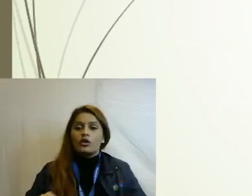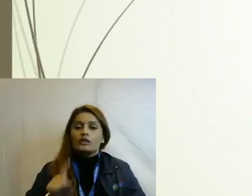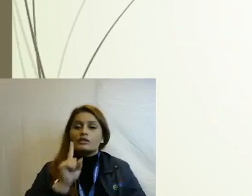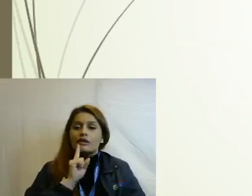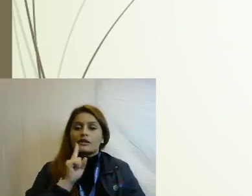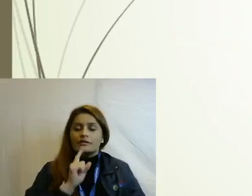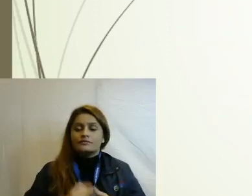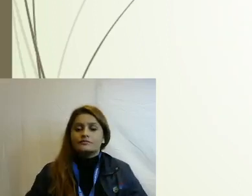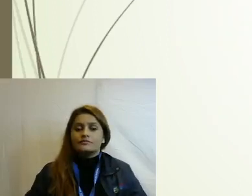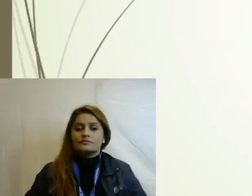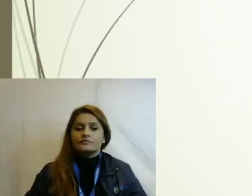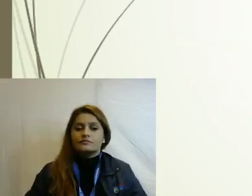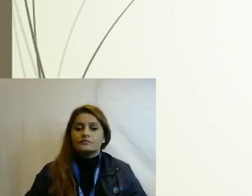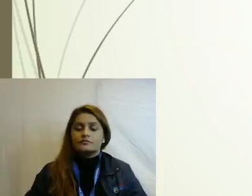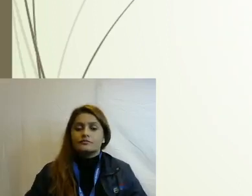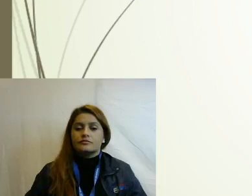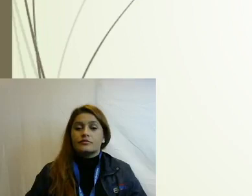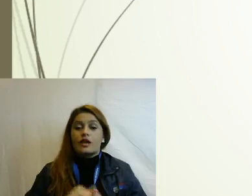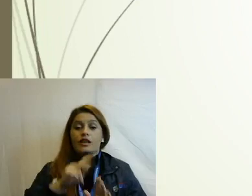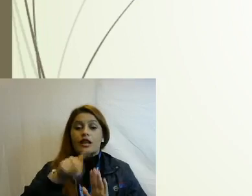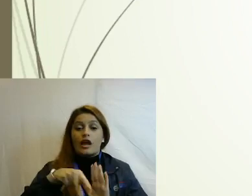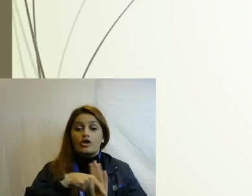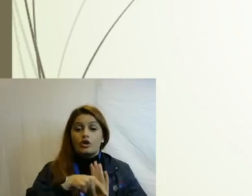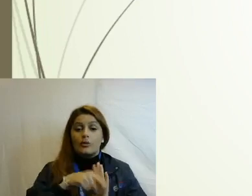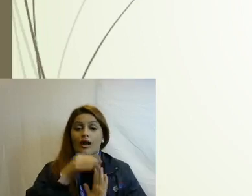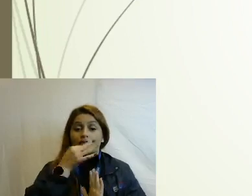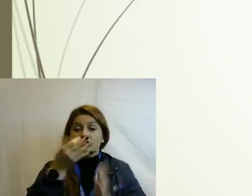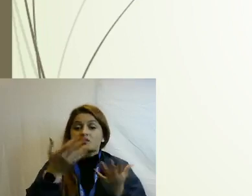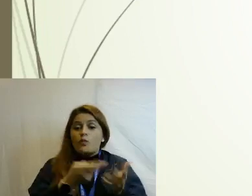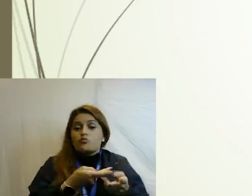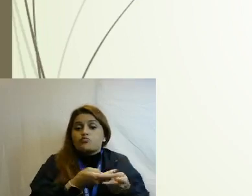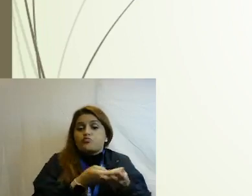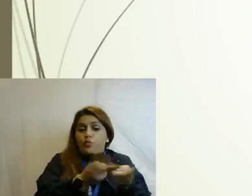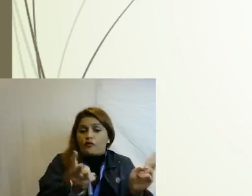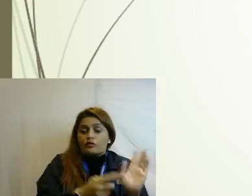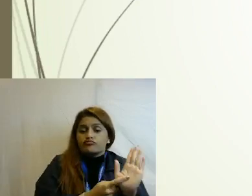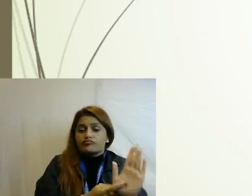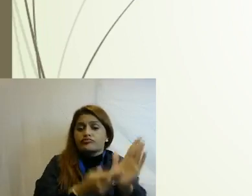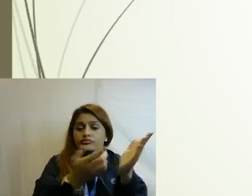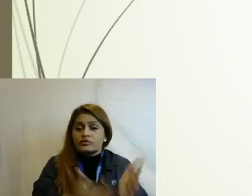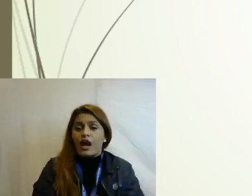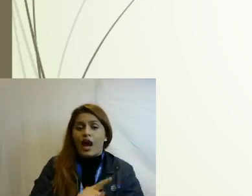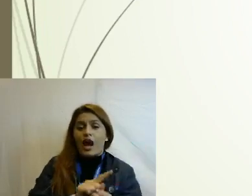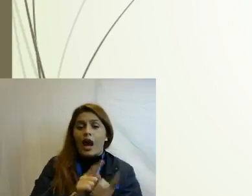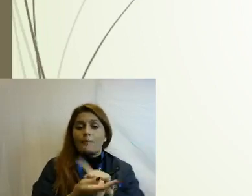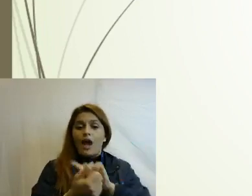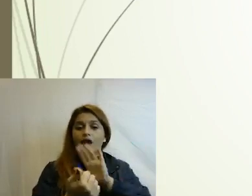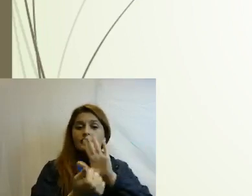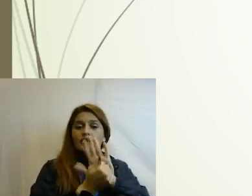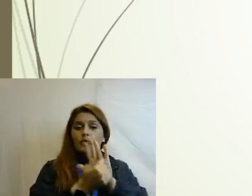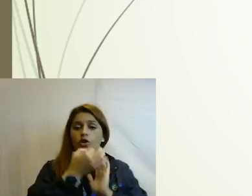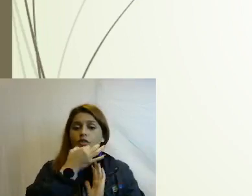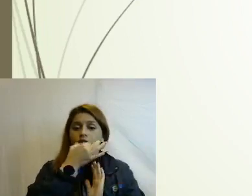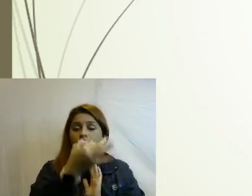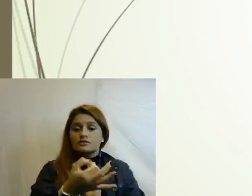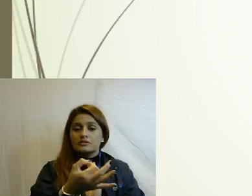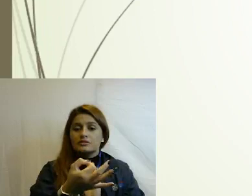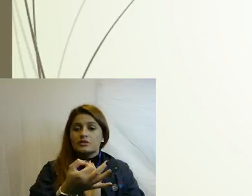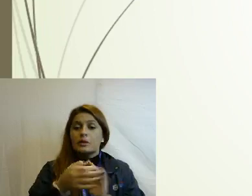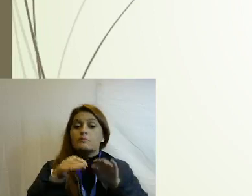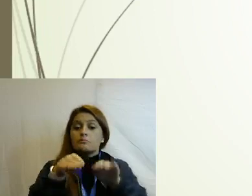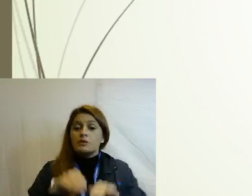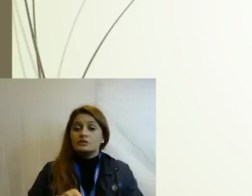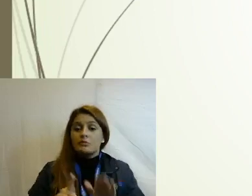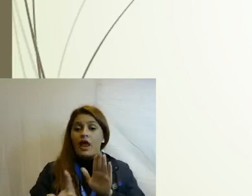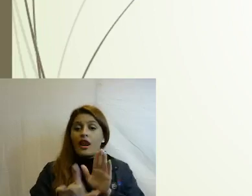cierto? La norma básicamente, que salió publicada, cambia los artículos que allí se señalan y en esta misma ley